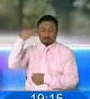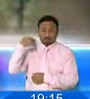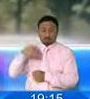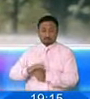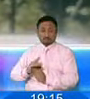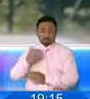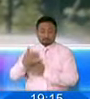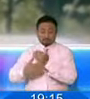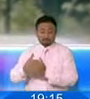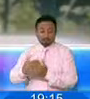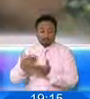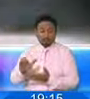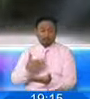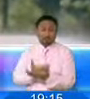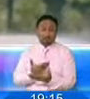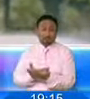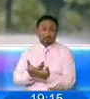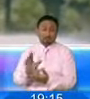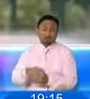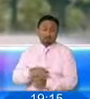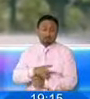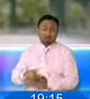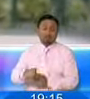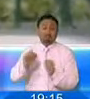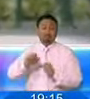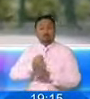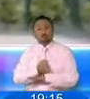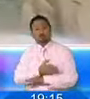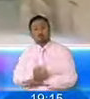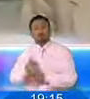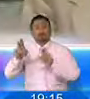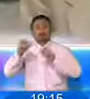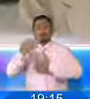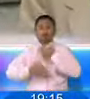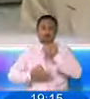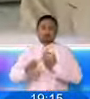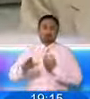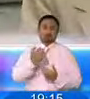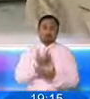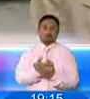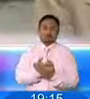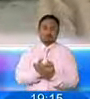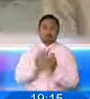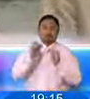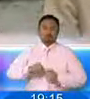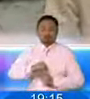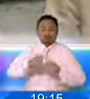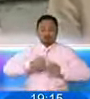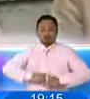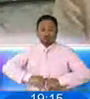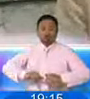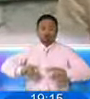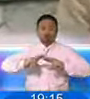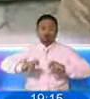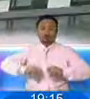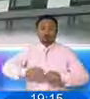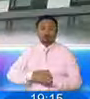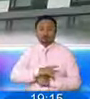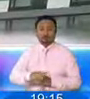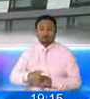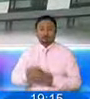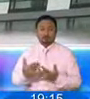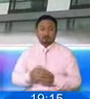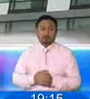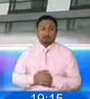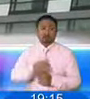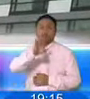la entidad, han presentado sus planteamientos y sugerencias en el ámbito jurídico y económico para continuar con las investigaciones que esperan que en